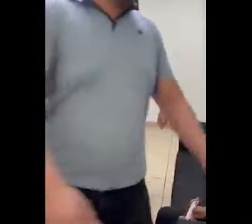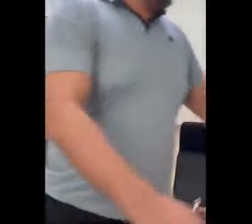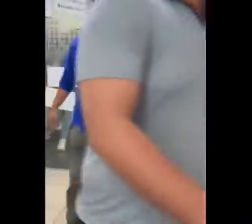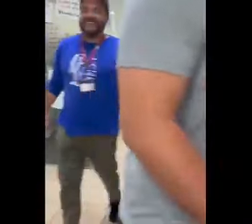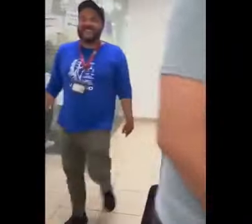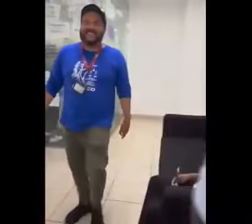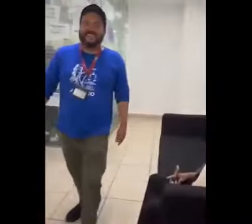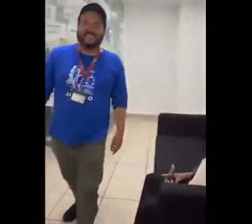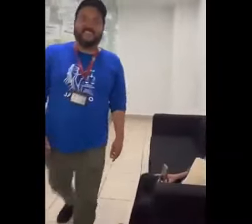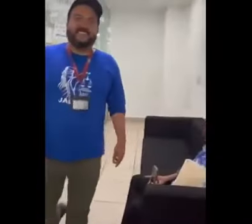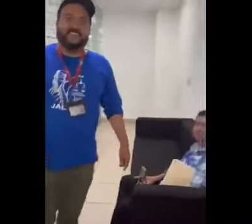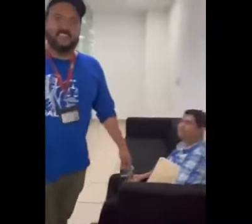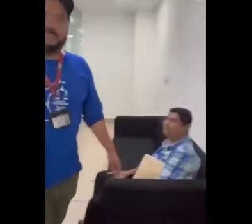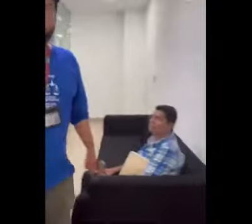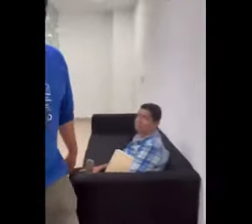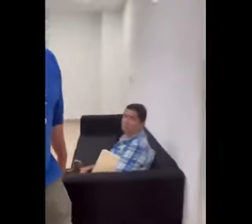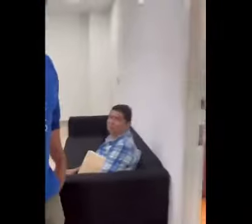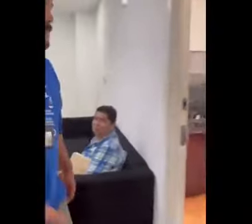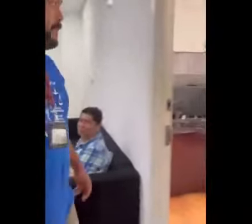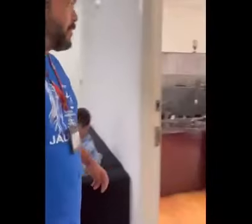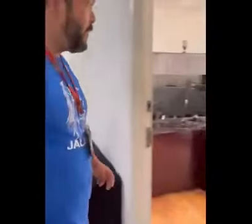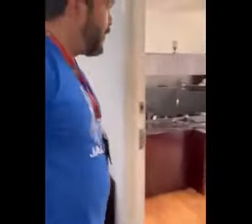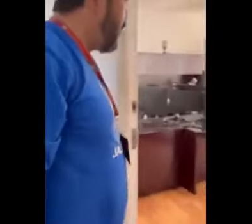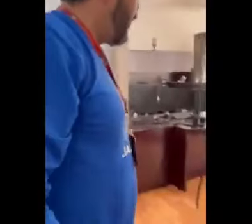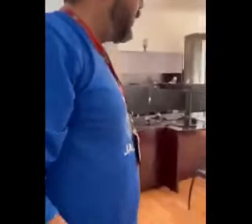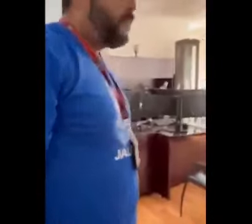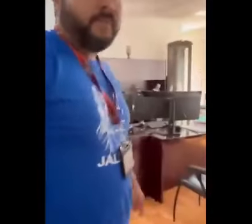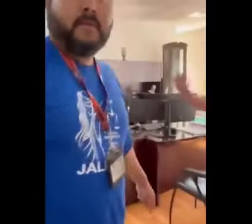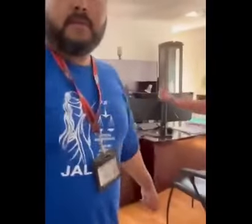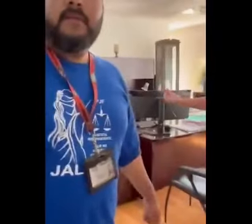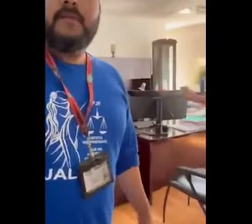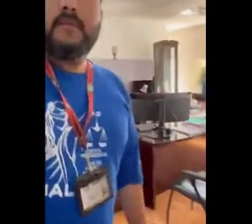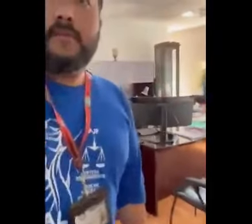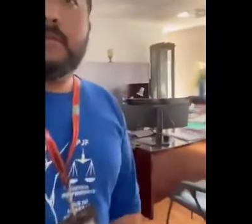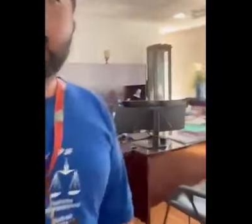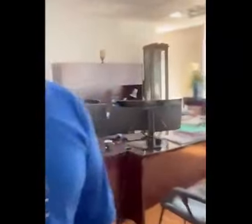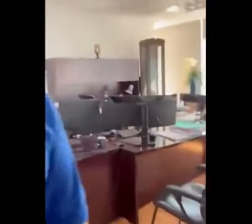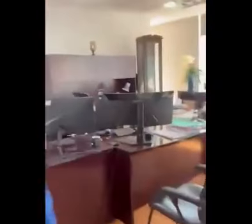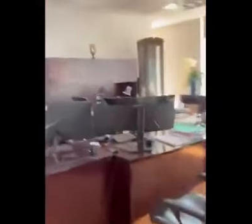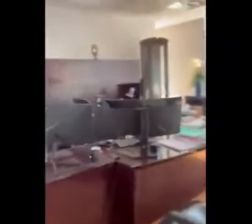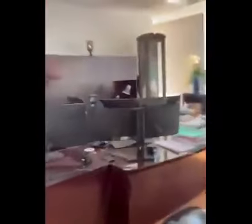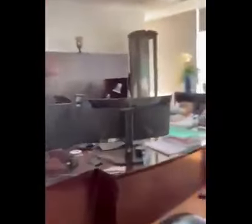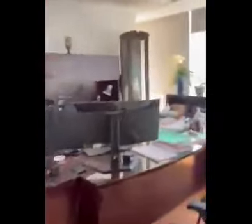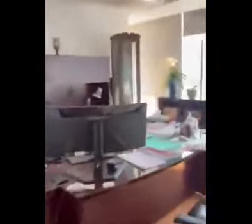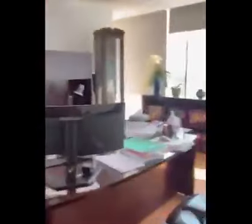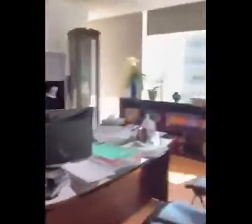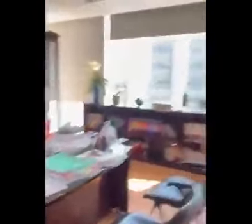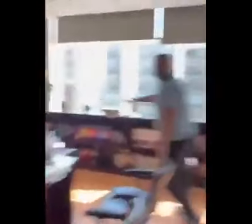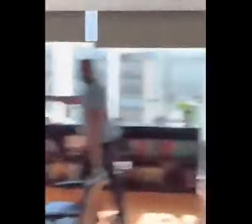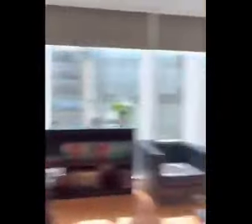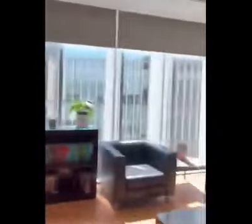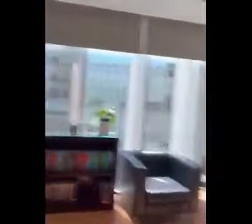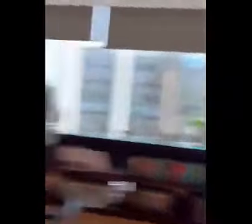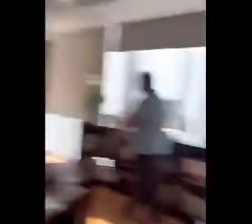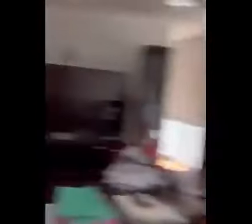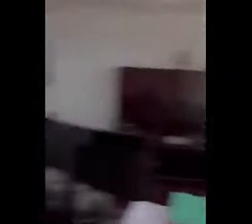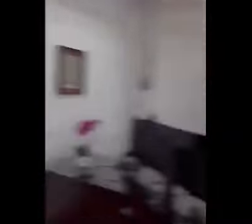Qué lamentable, líder sindical, que tengamos que llegar a esto, a comprobar que la jueza no está. Mira, para que la jueza no